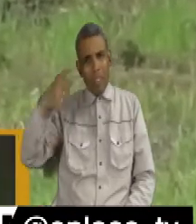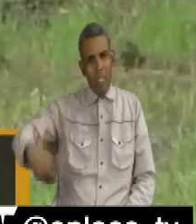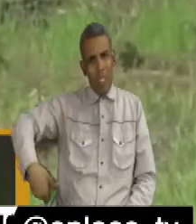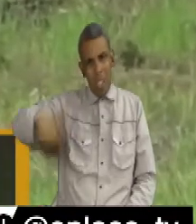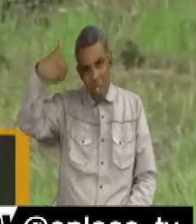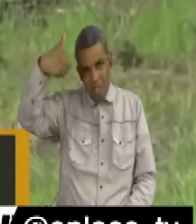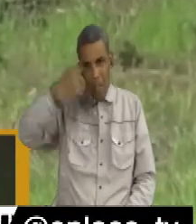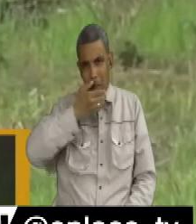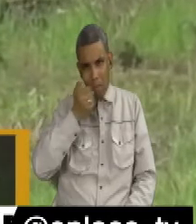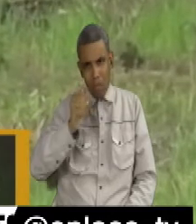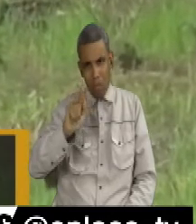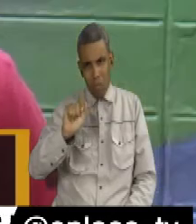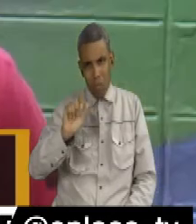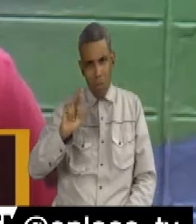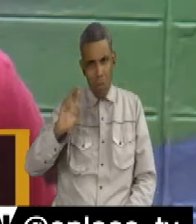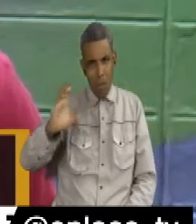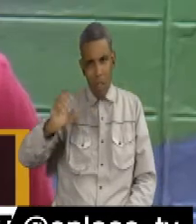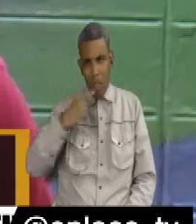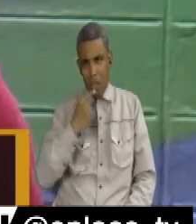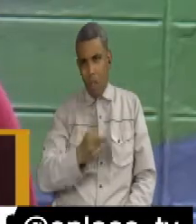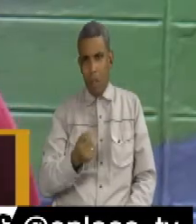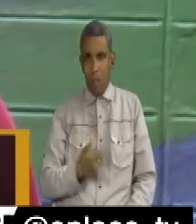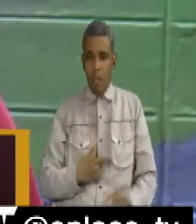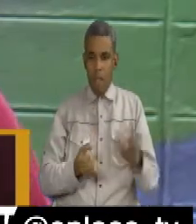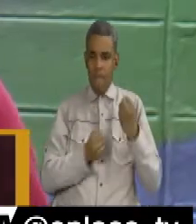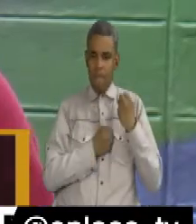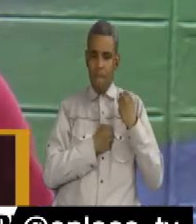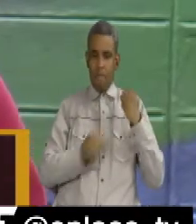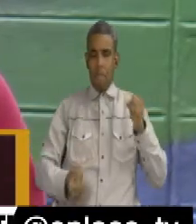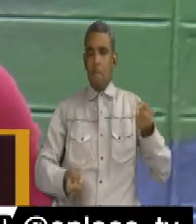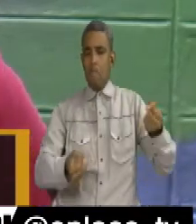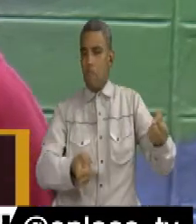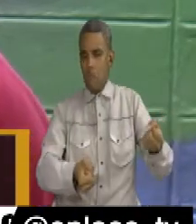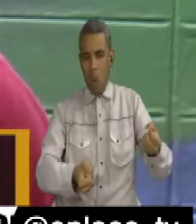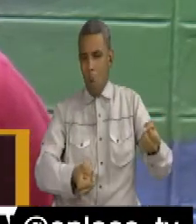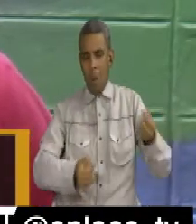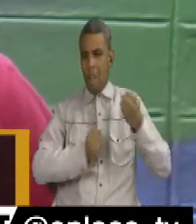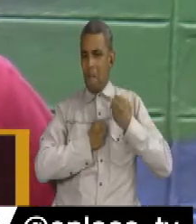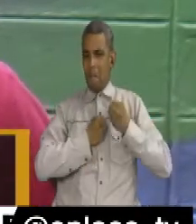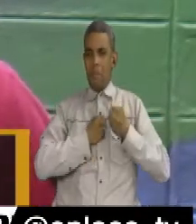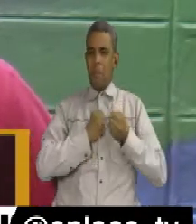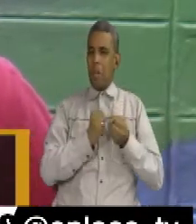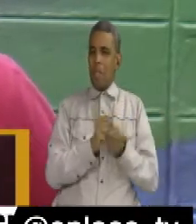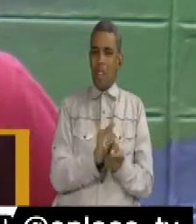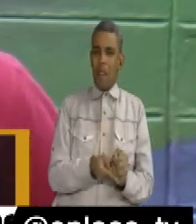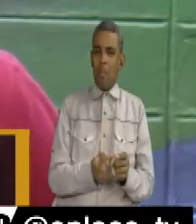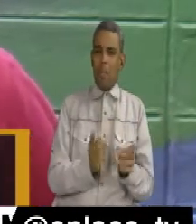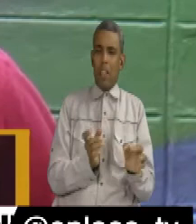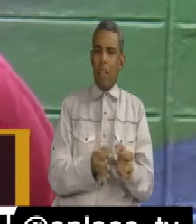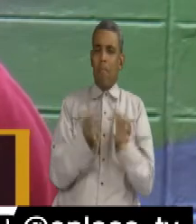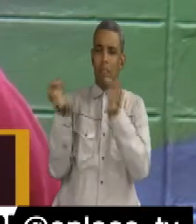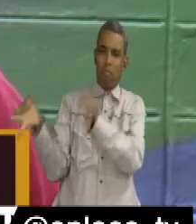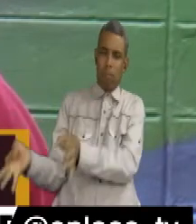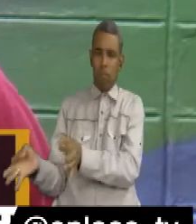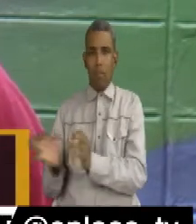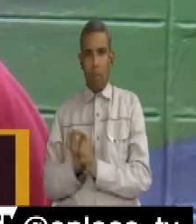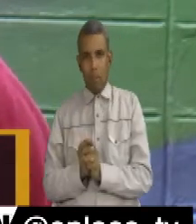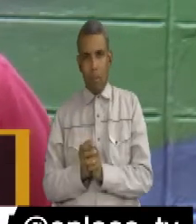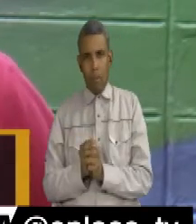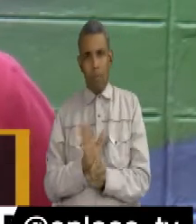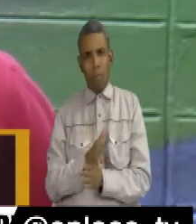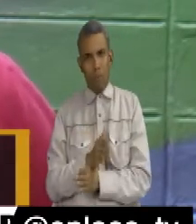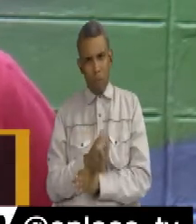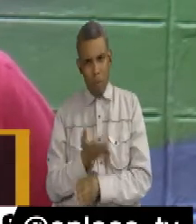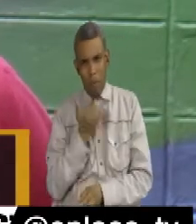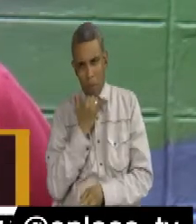derechos humanos Andrés Mauricio Ortiz. Manifestar desde que algunas acciones que se dieron en el marco de la negociación, el secretariado general